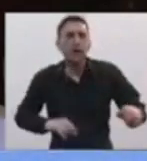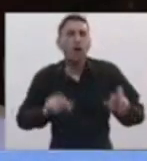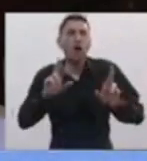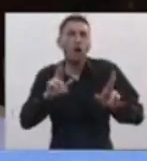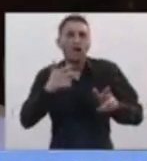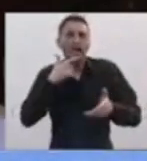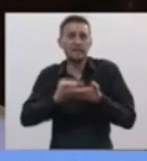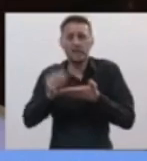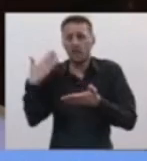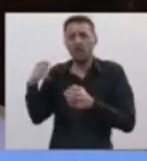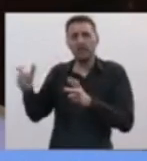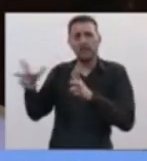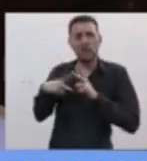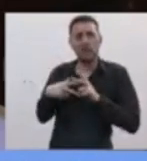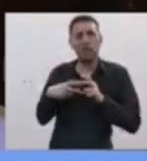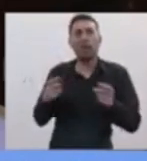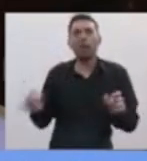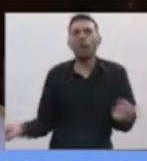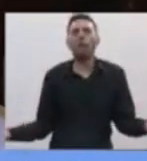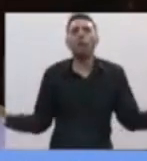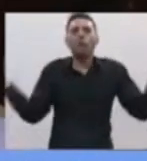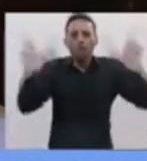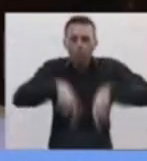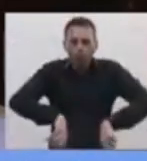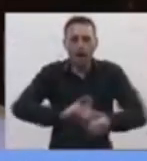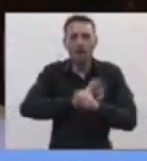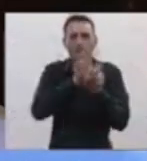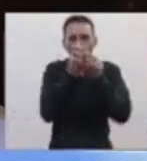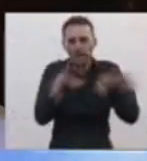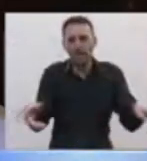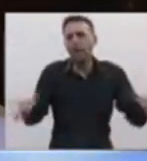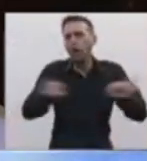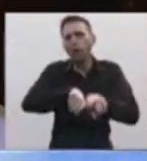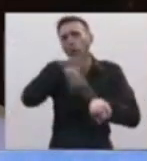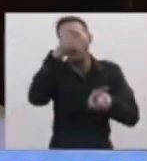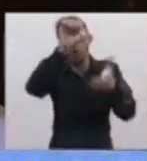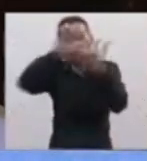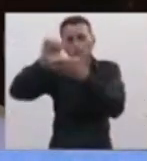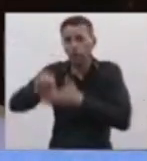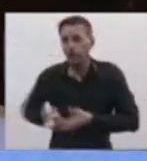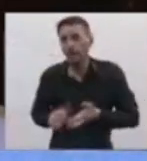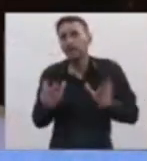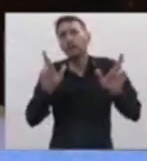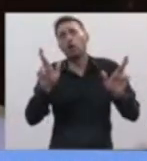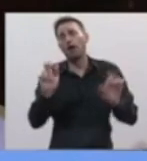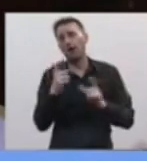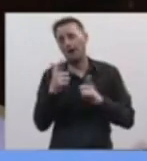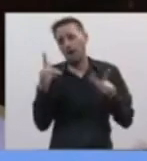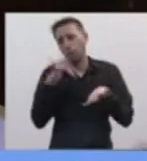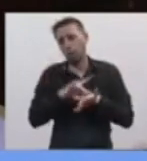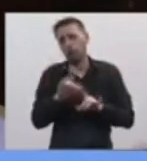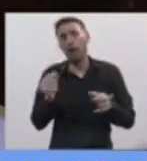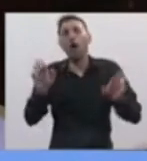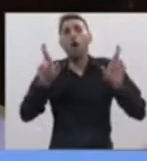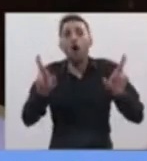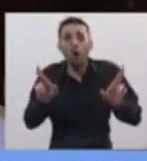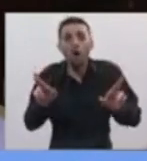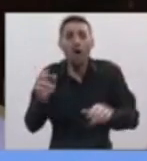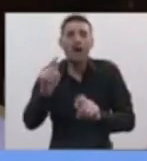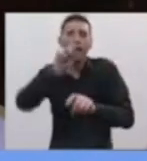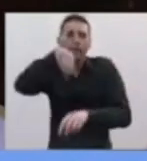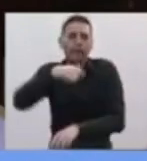suerte de que no llegue el rebrote acá en la medida que llega a otro lugar ojalá podamos tener todas las vacunas seguras